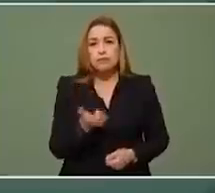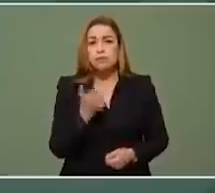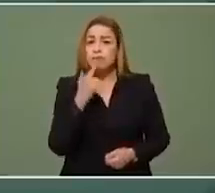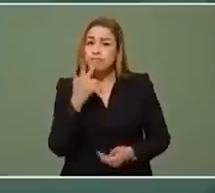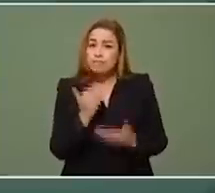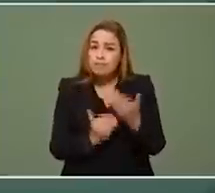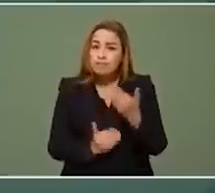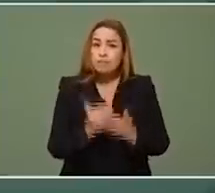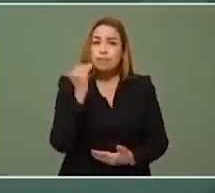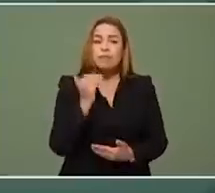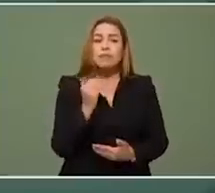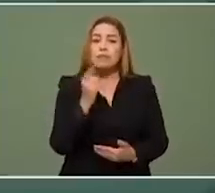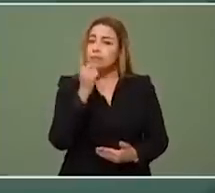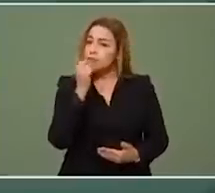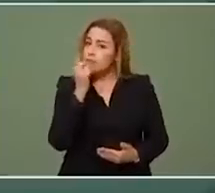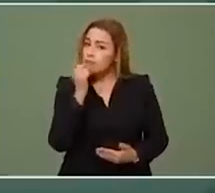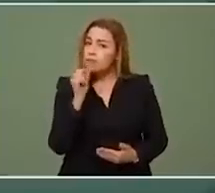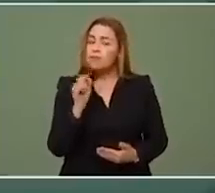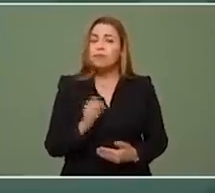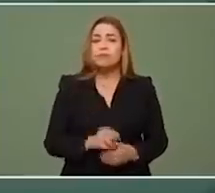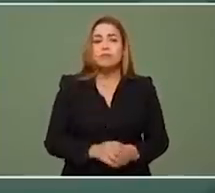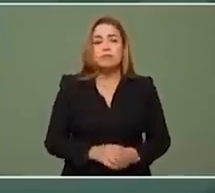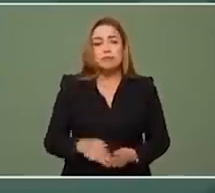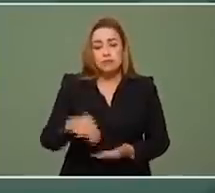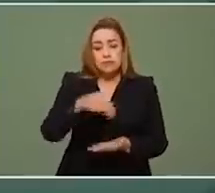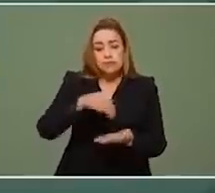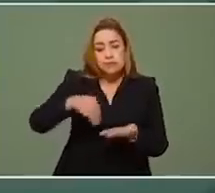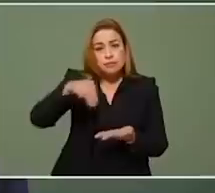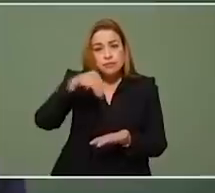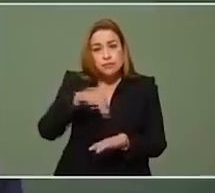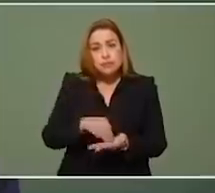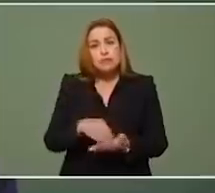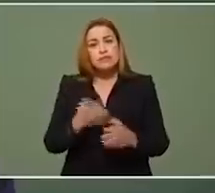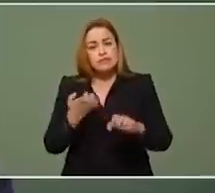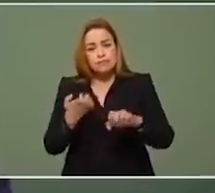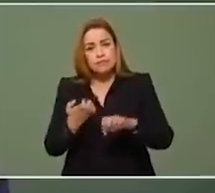de los policías municipales estatales